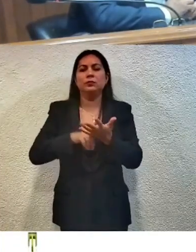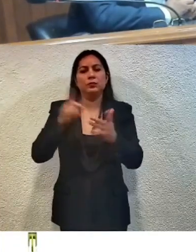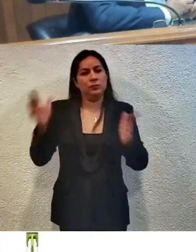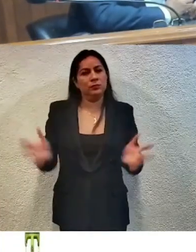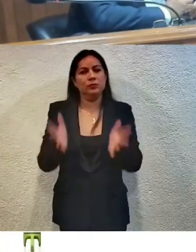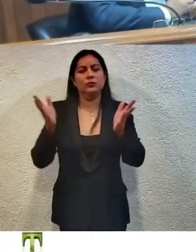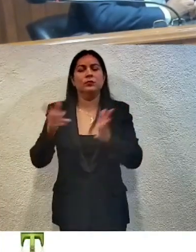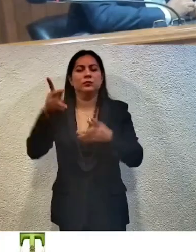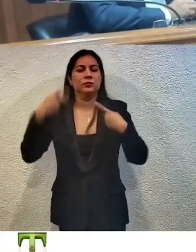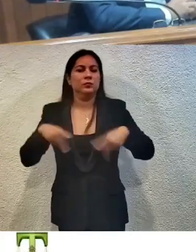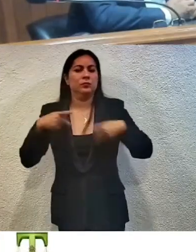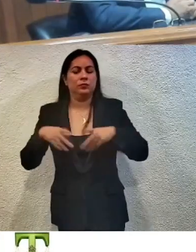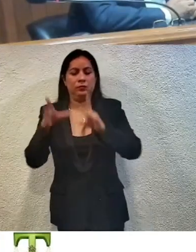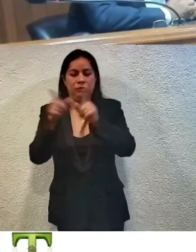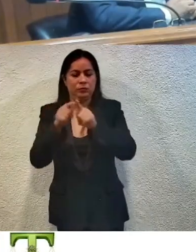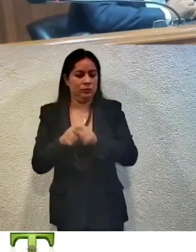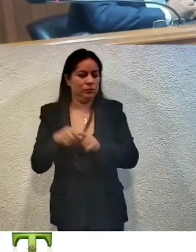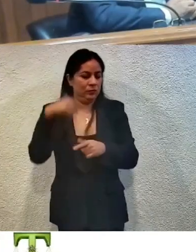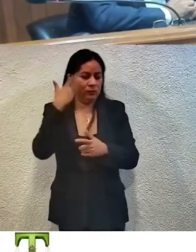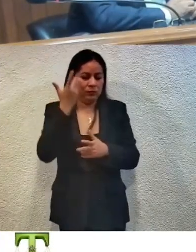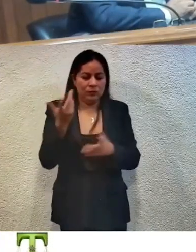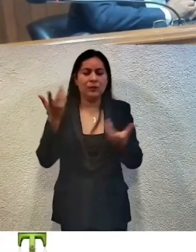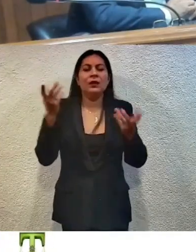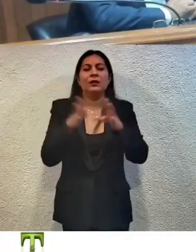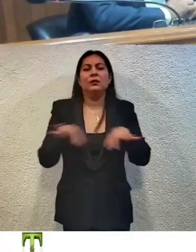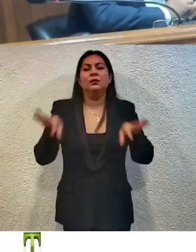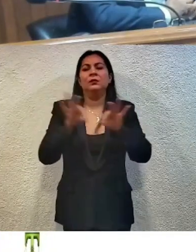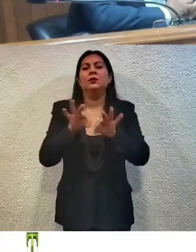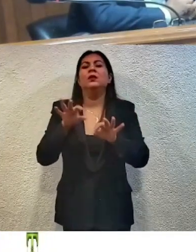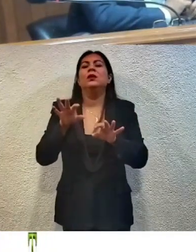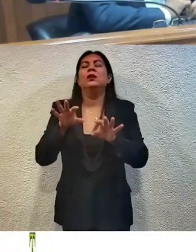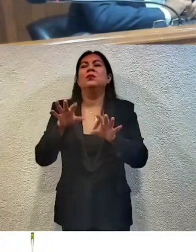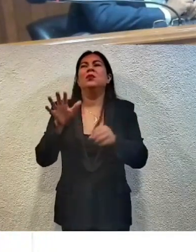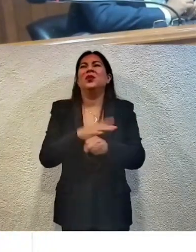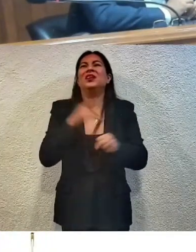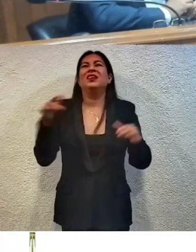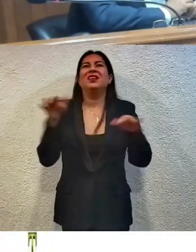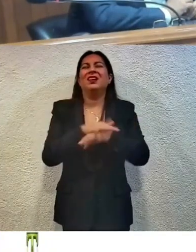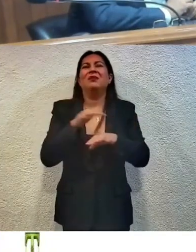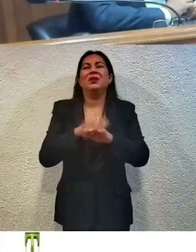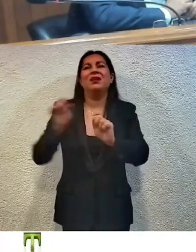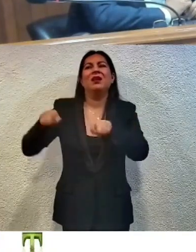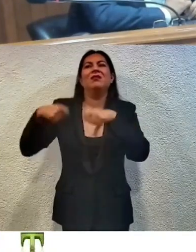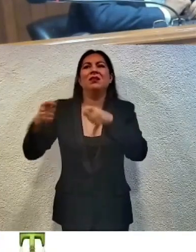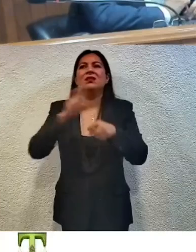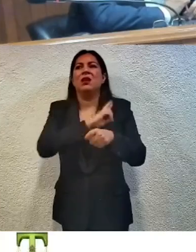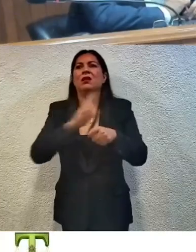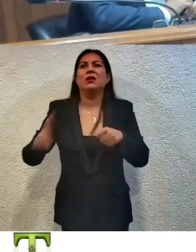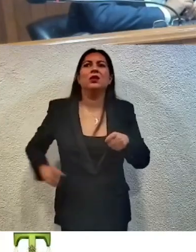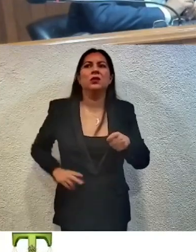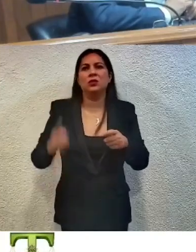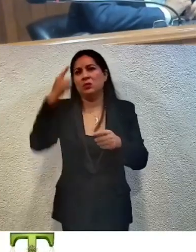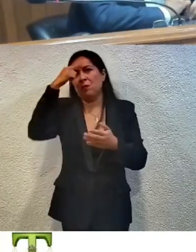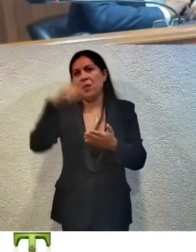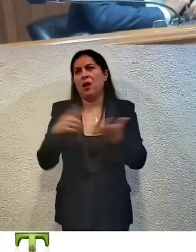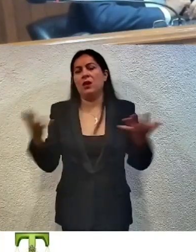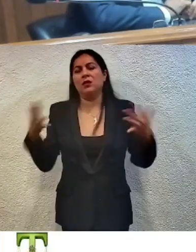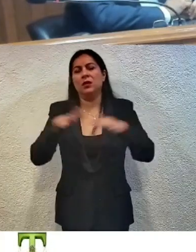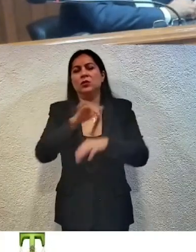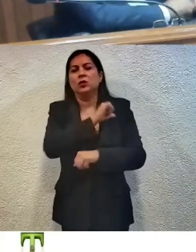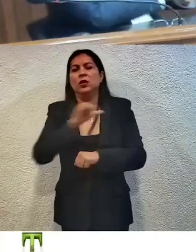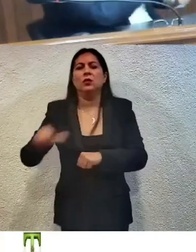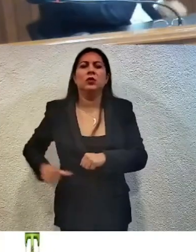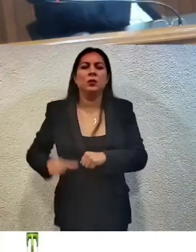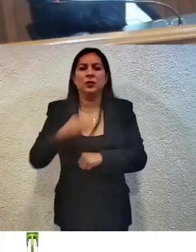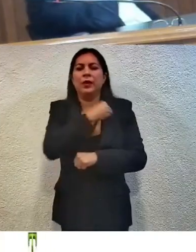promovente, se deduce que su pretensión esencialmente radica en que se modifique la asignación de regidores para la integración de ayuntamiento del